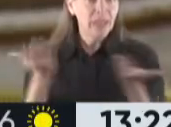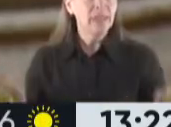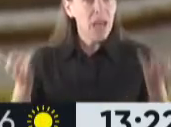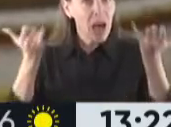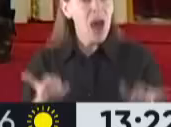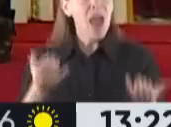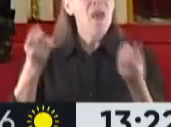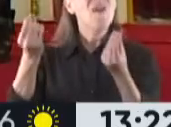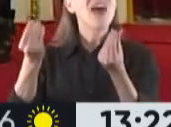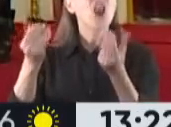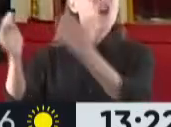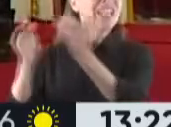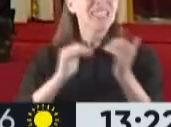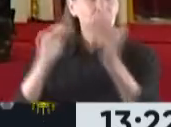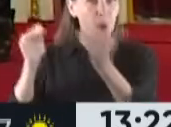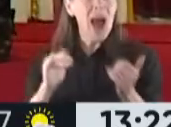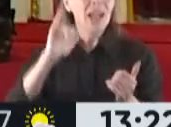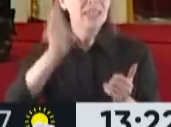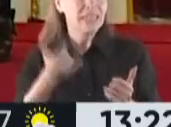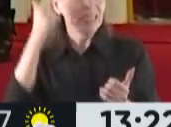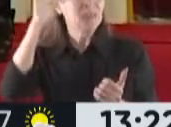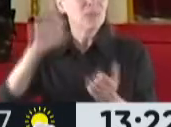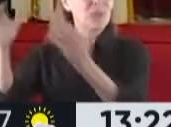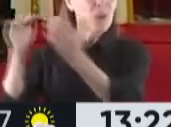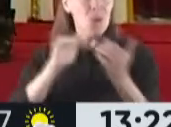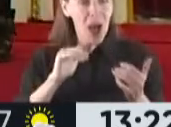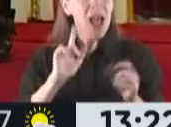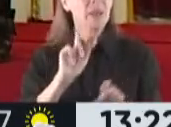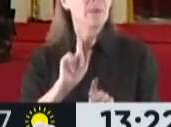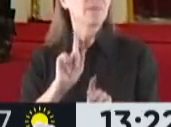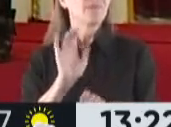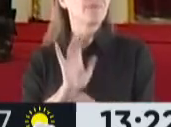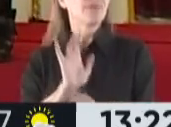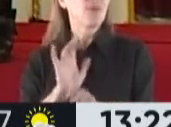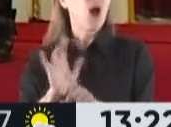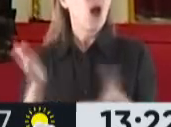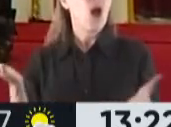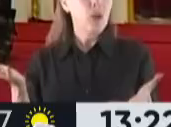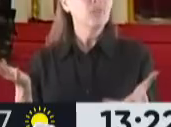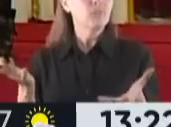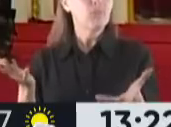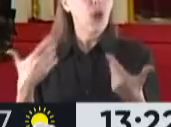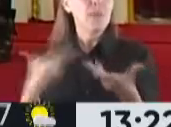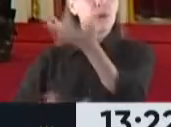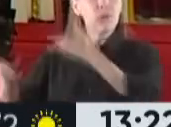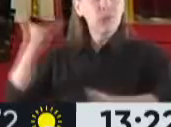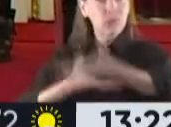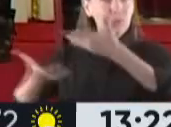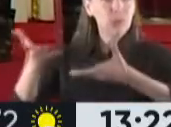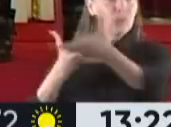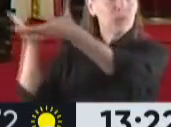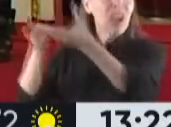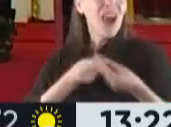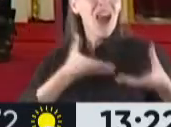mismos valores, sino que además somos también socios económicos de los que podemos fiarnos mutuamente. Creo que